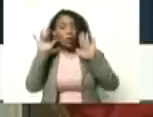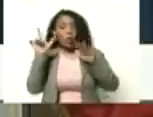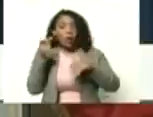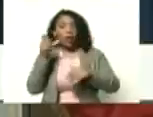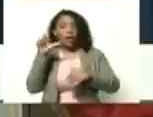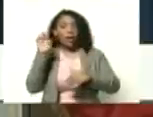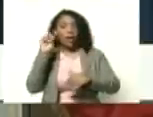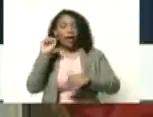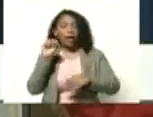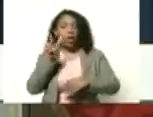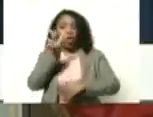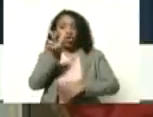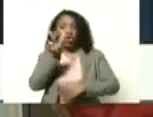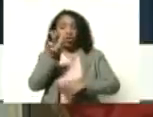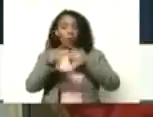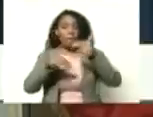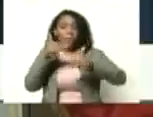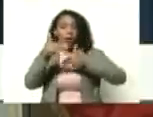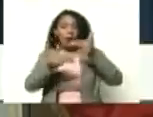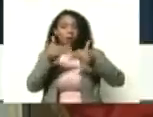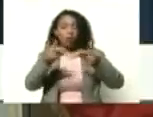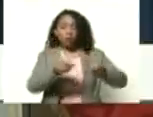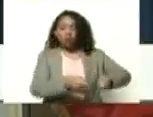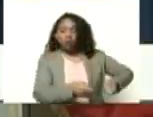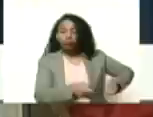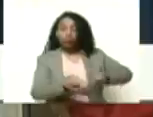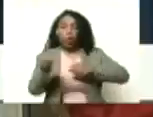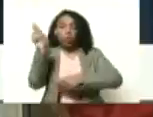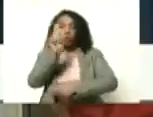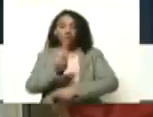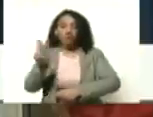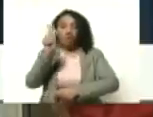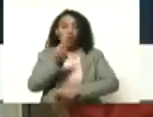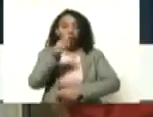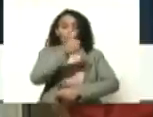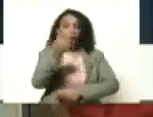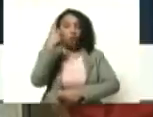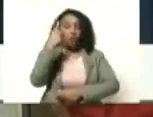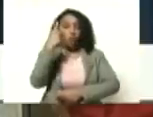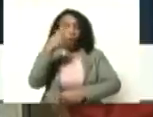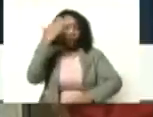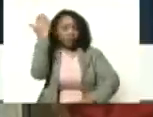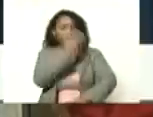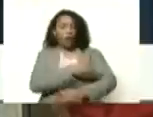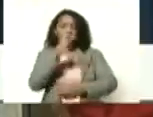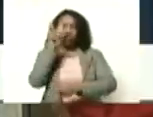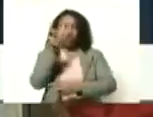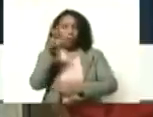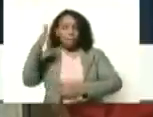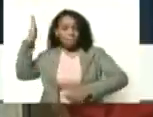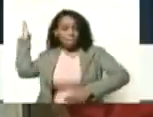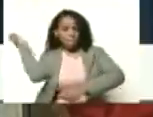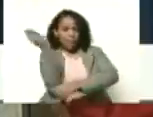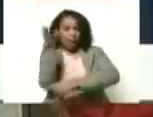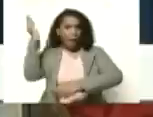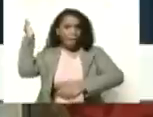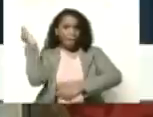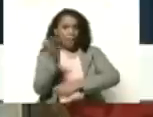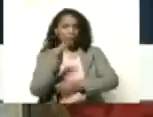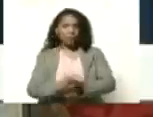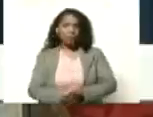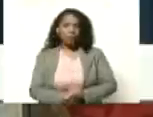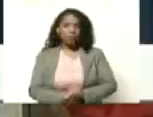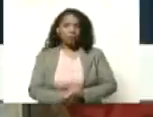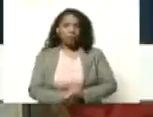los dos sicarios utilizaron cada uno un machete es decir dos machetes y el